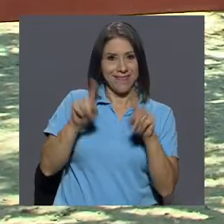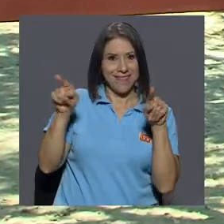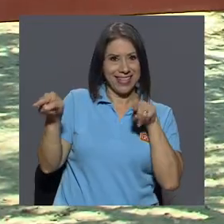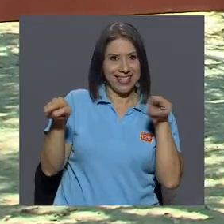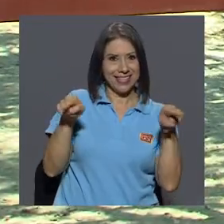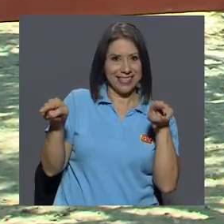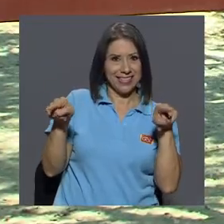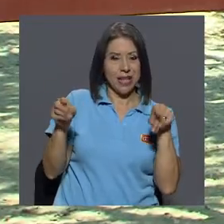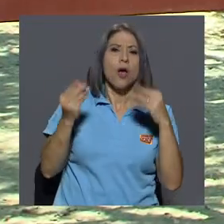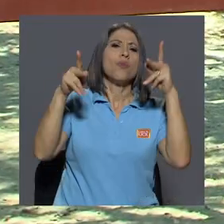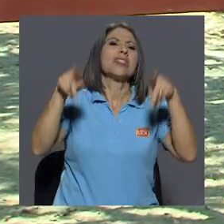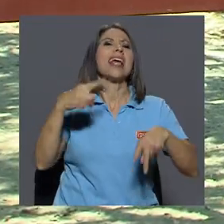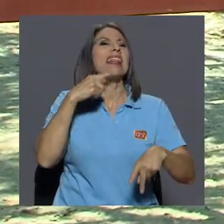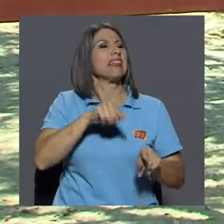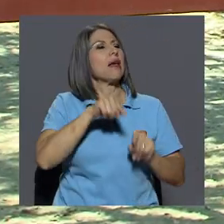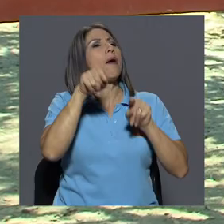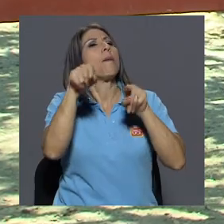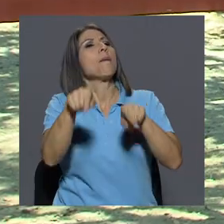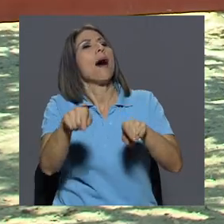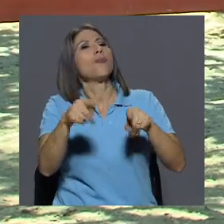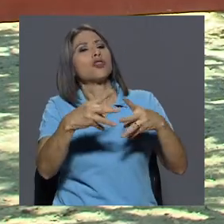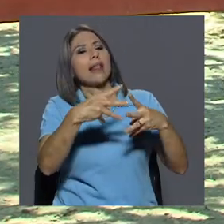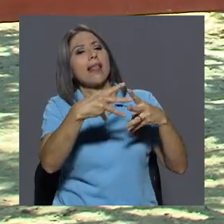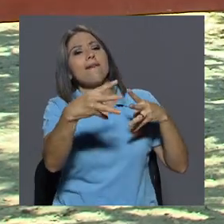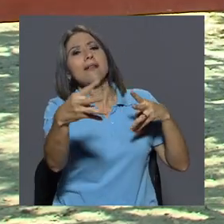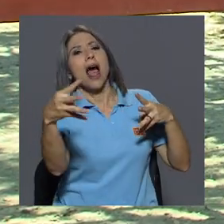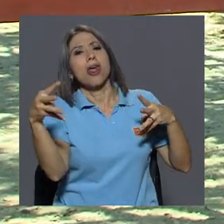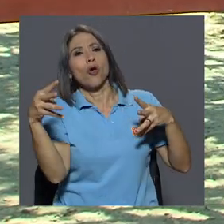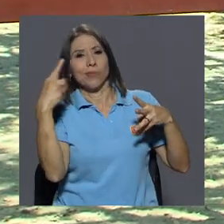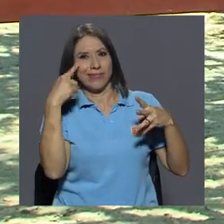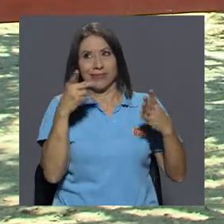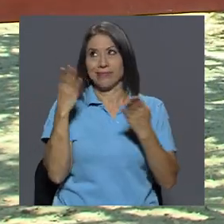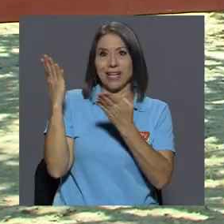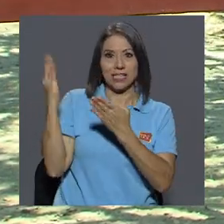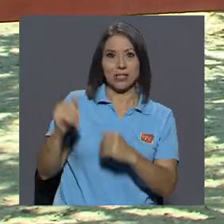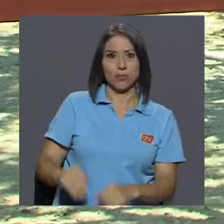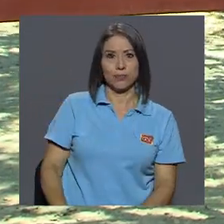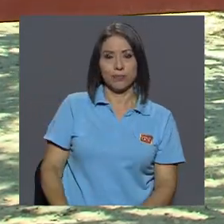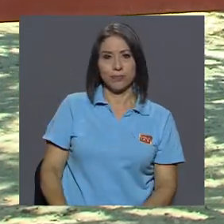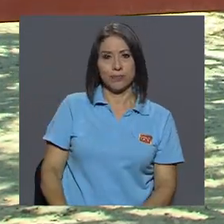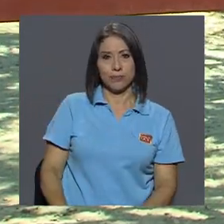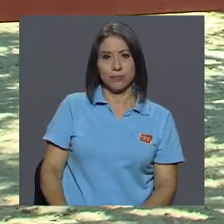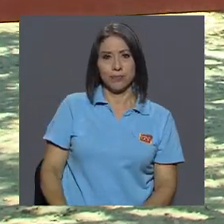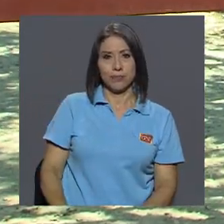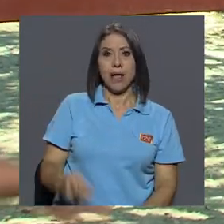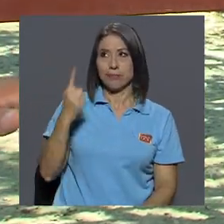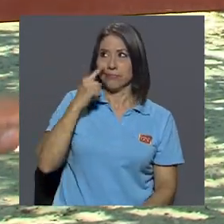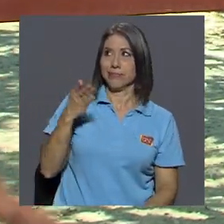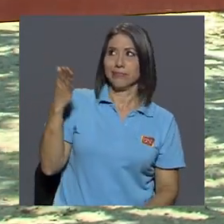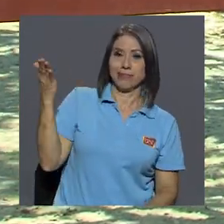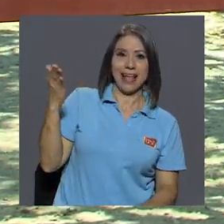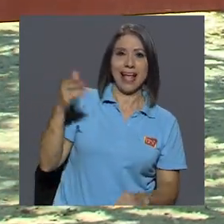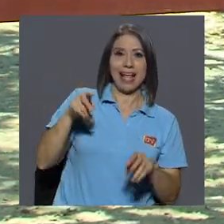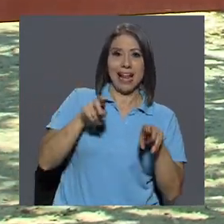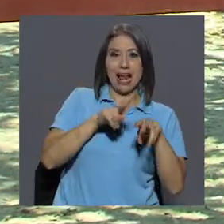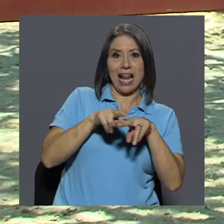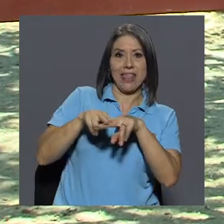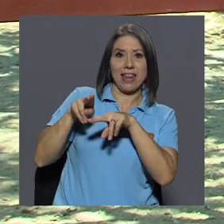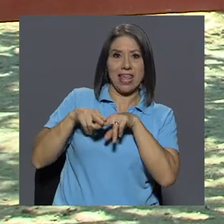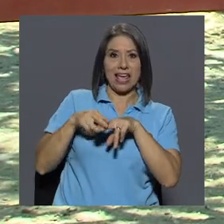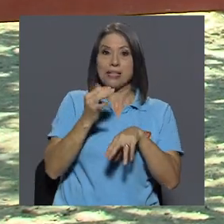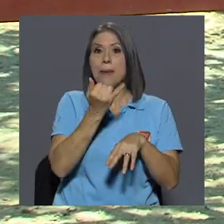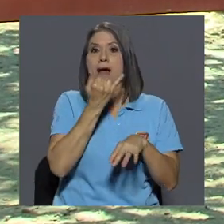Es que mucha gente dice, vamos al tablado. El tablado es esto. Aquello es gradería. Está mal dicho. Sí.